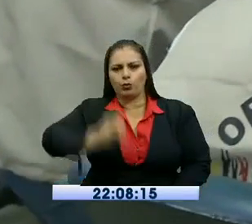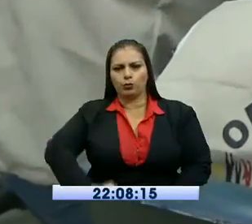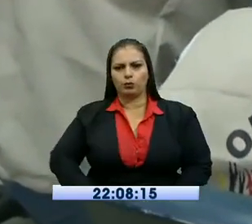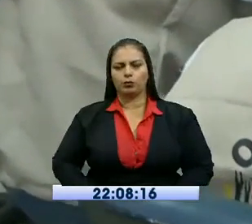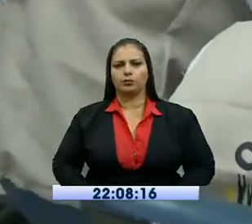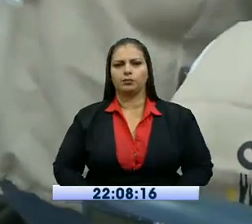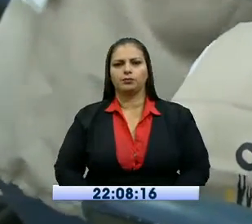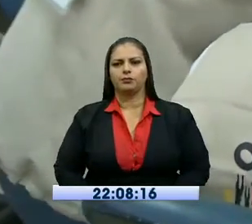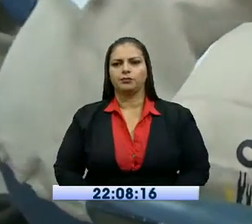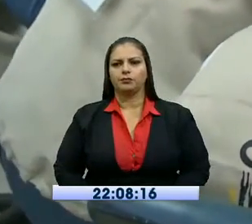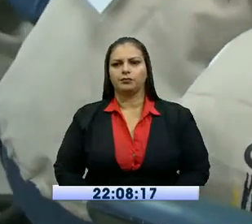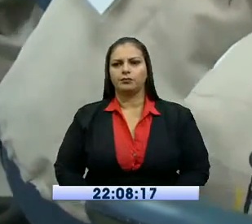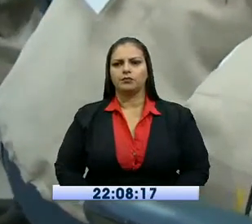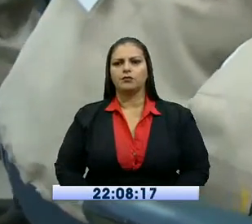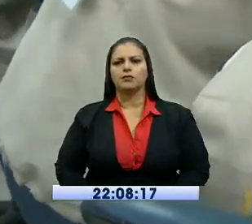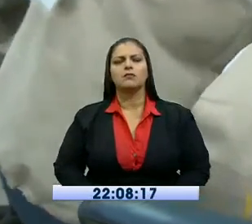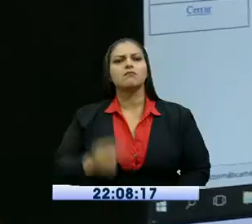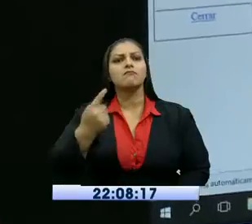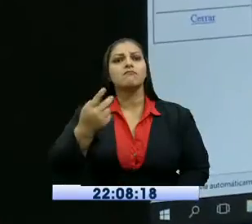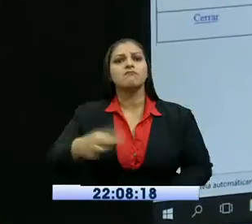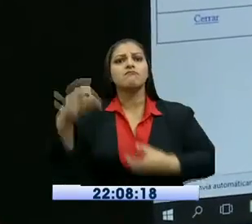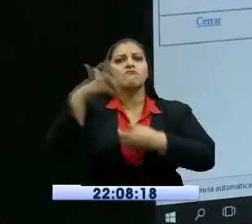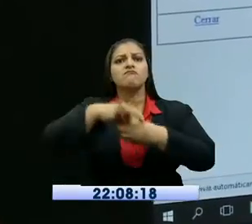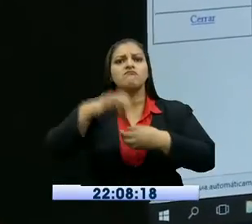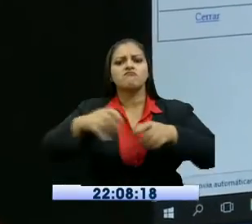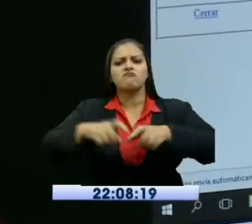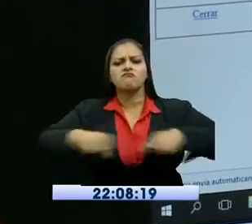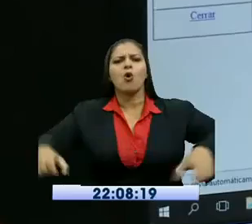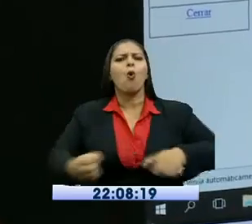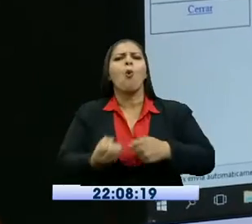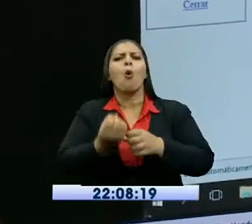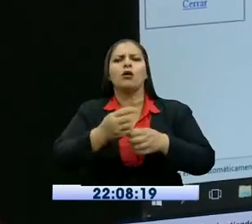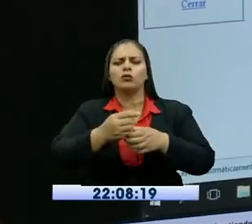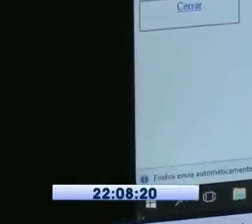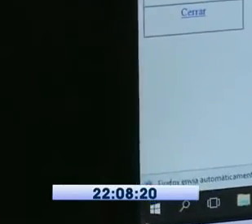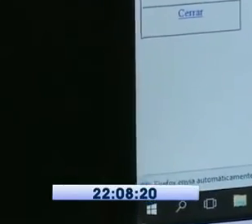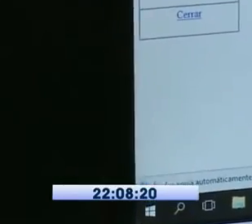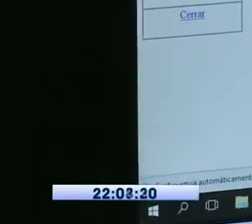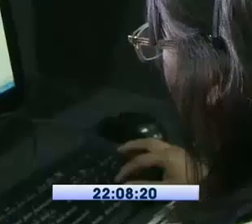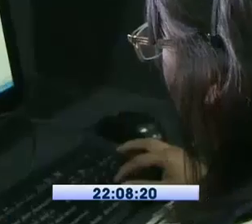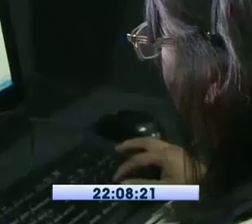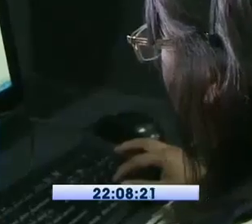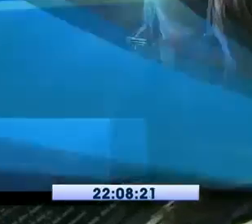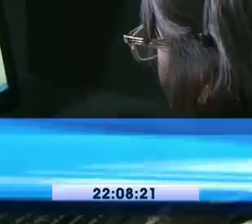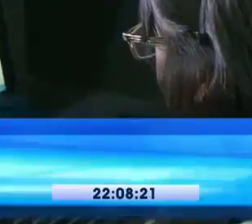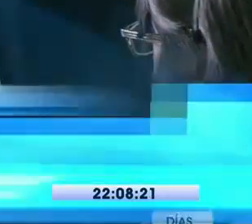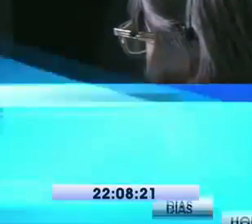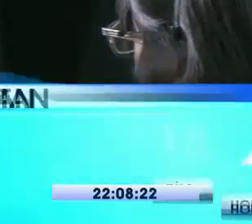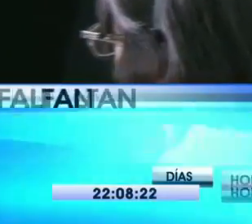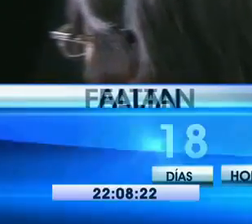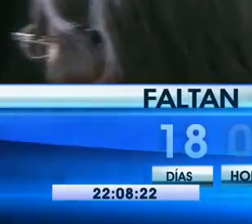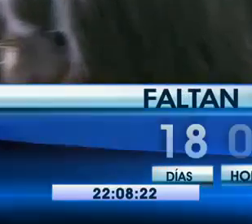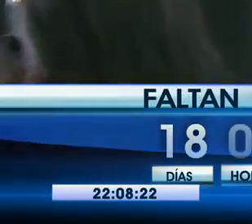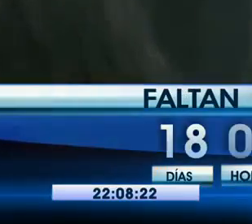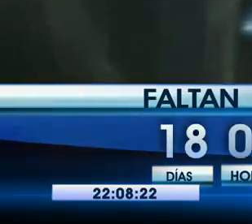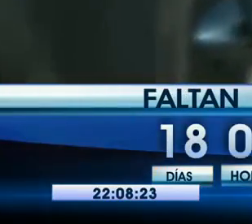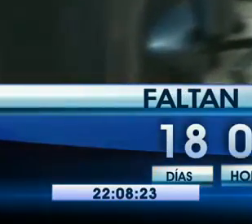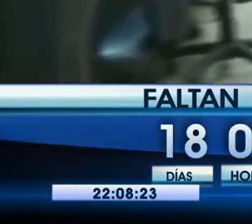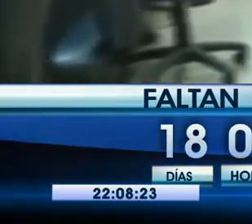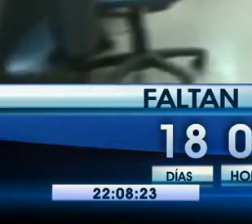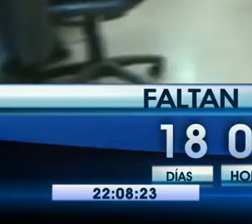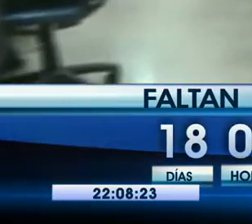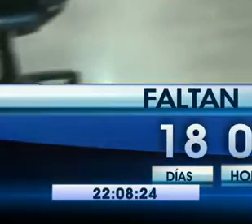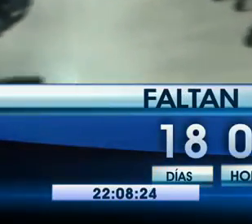El simulacro de conteo rápido electoral fue organizado por la Corporación Participación Ciudadana, en el que colaboraron 10.500